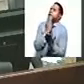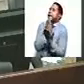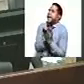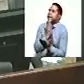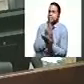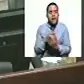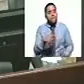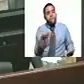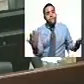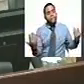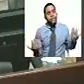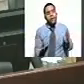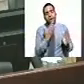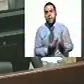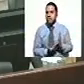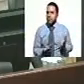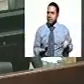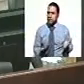no.